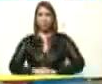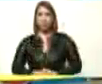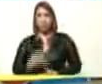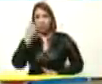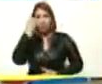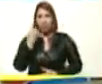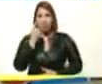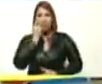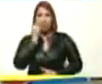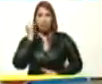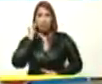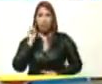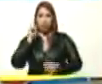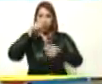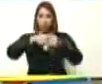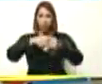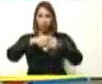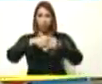diputados y diputadas,